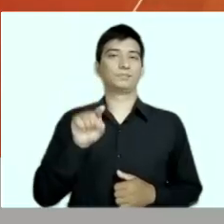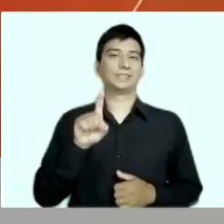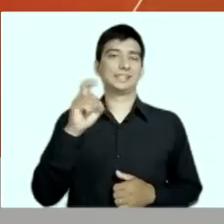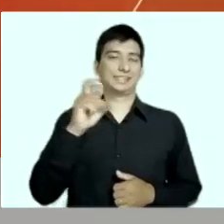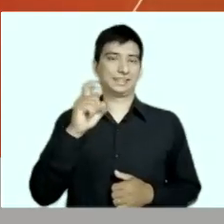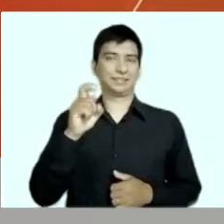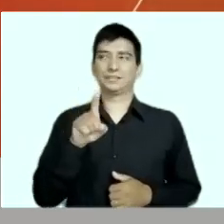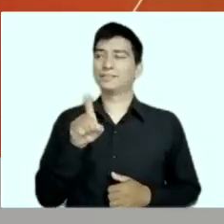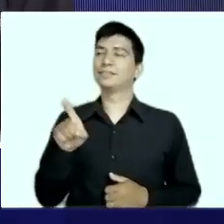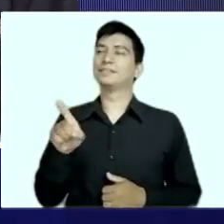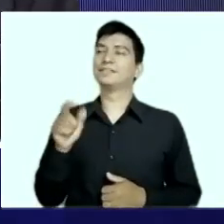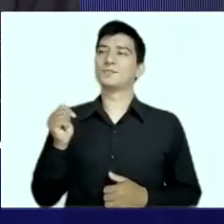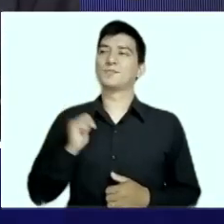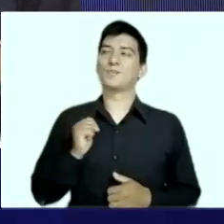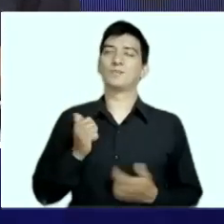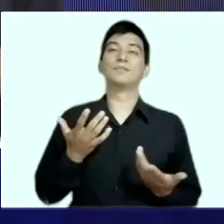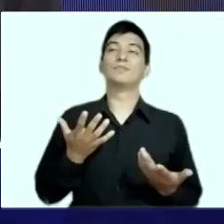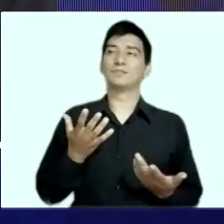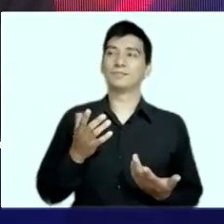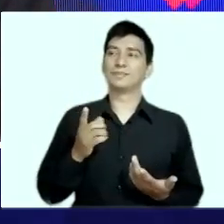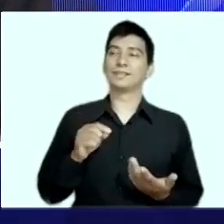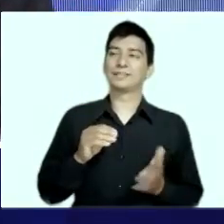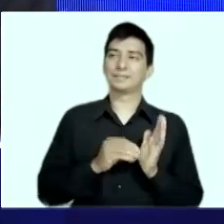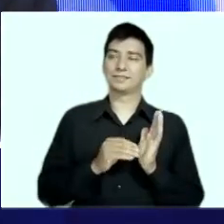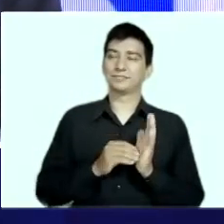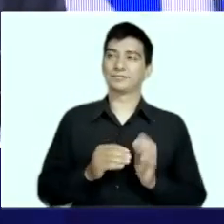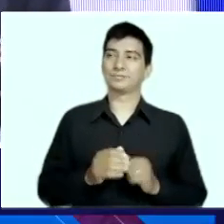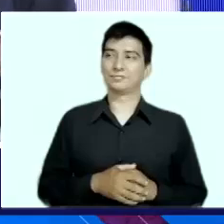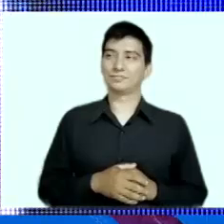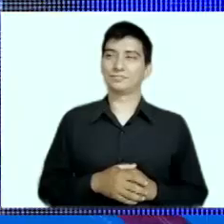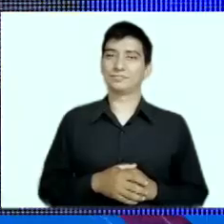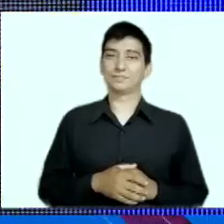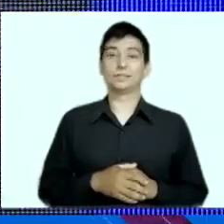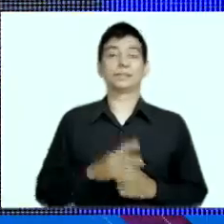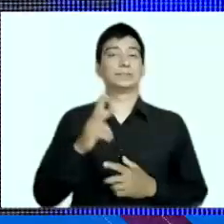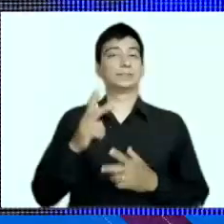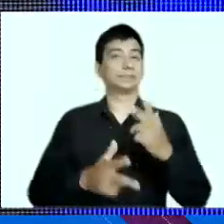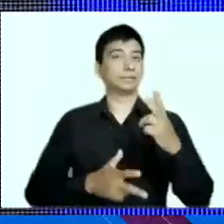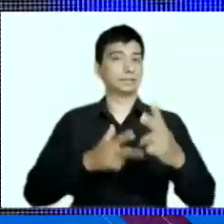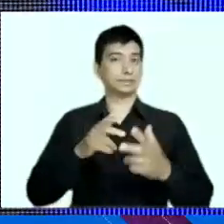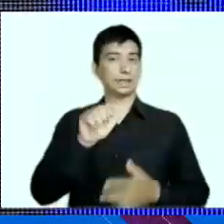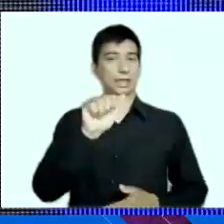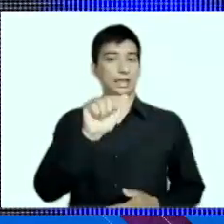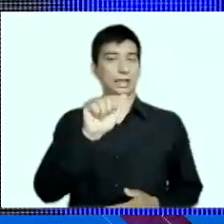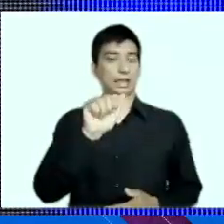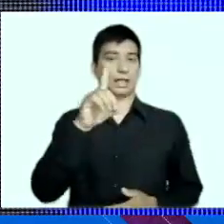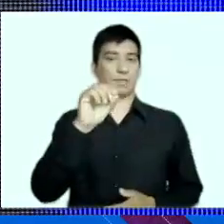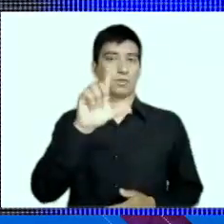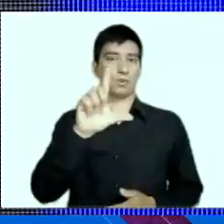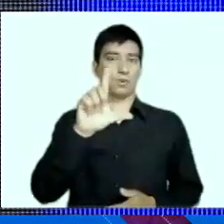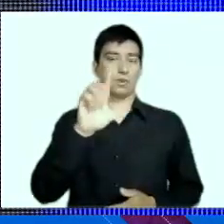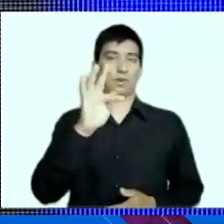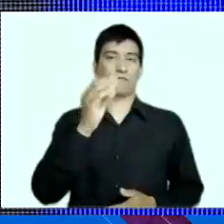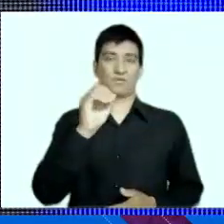Gibritos, ¿qué tenés por ahí? Bueno, vamos a hablar del caso de Adolfo Trote, recordemos, sí. De los 40 años que se le dio por